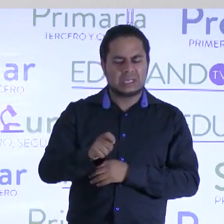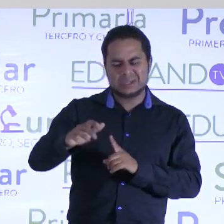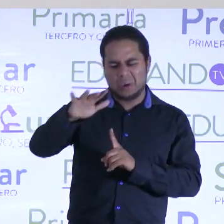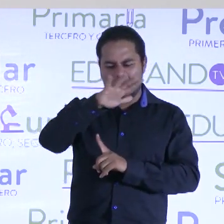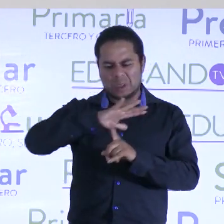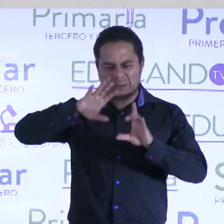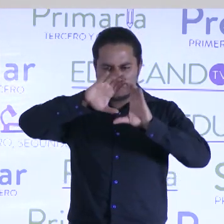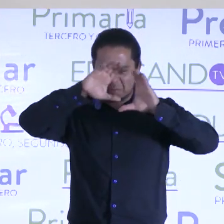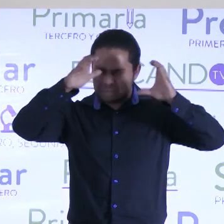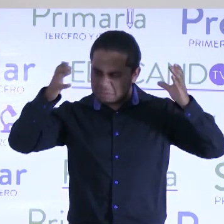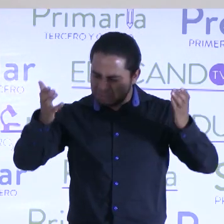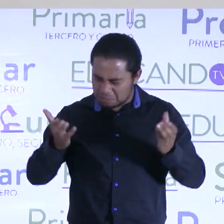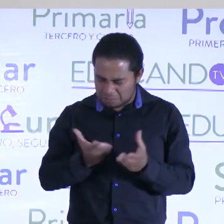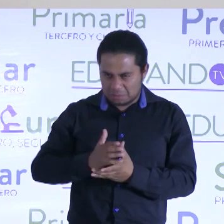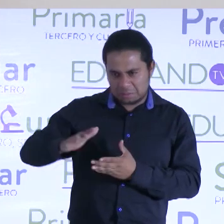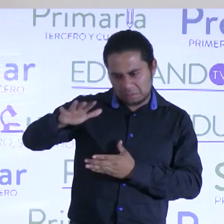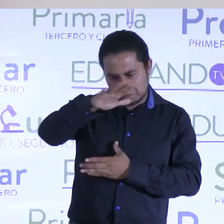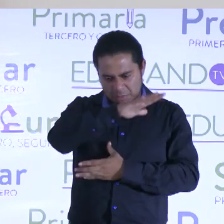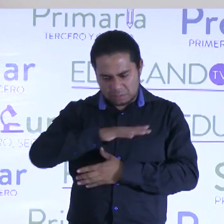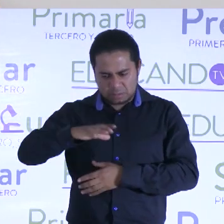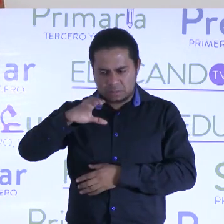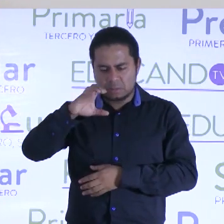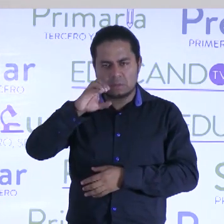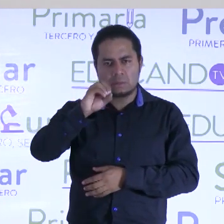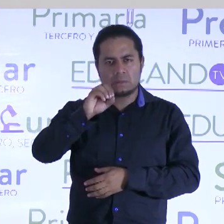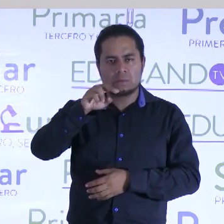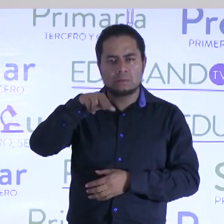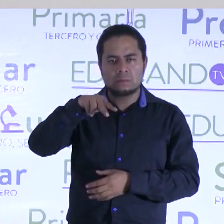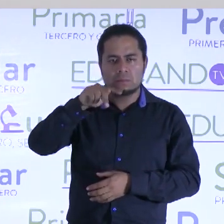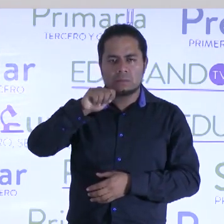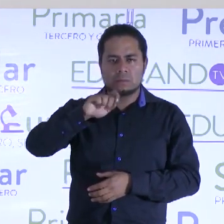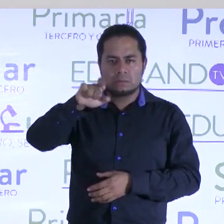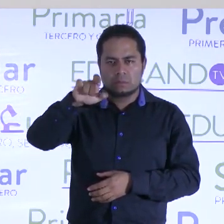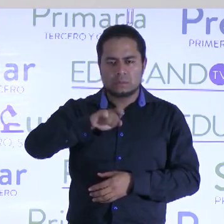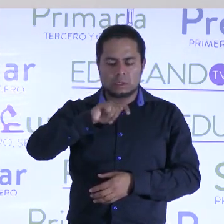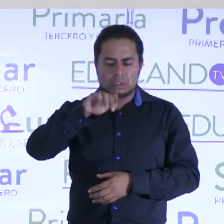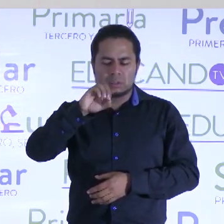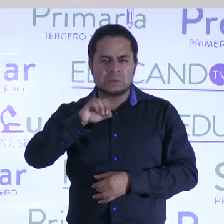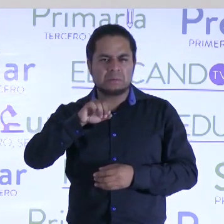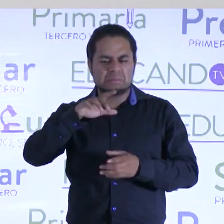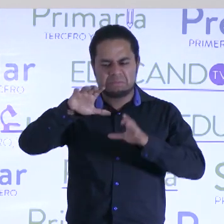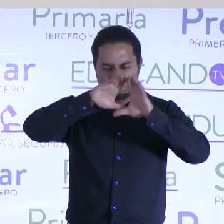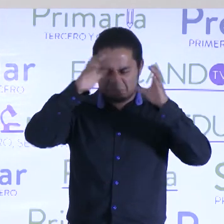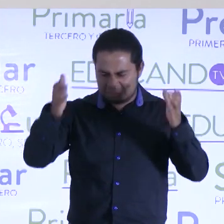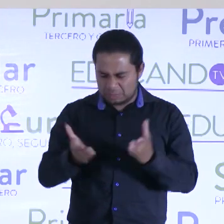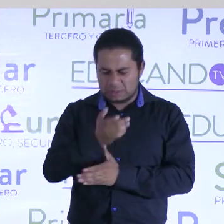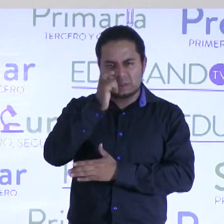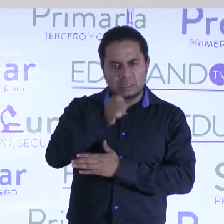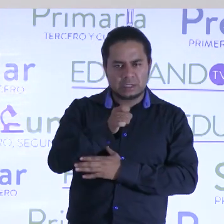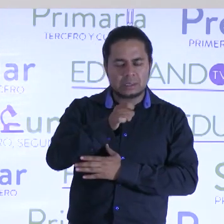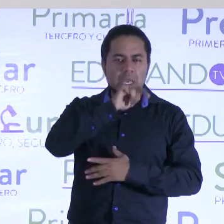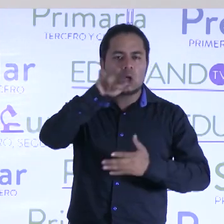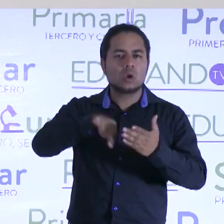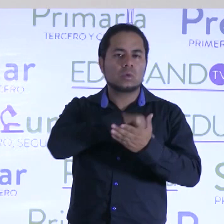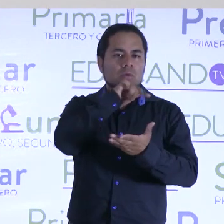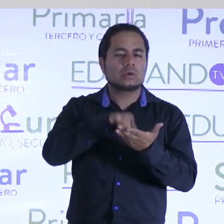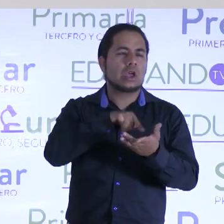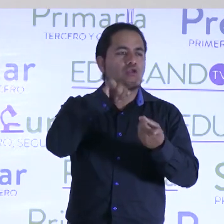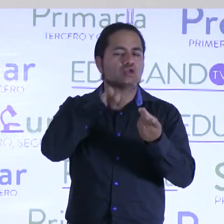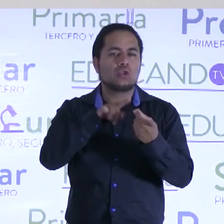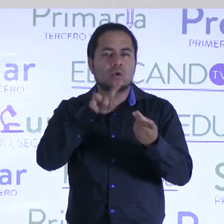llamamos contexto? El contexto es el lugar donde se